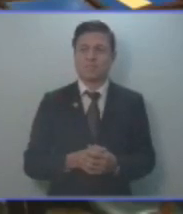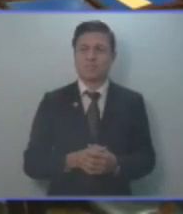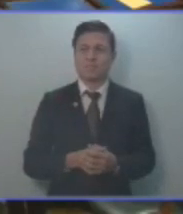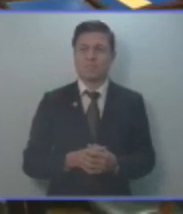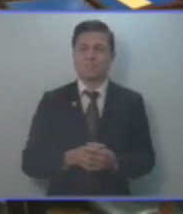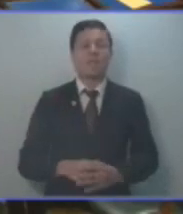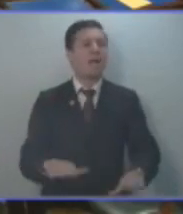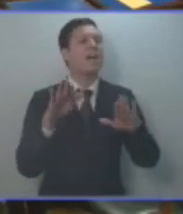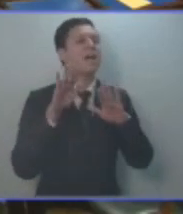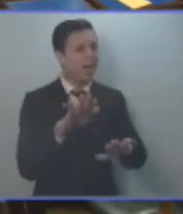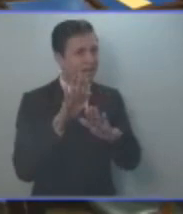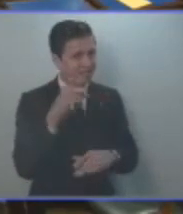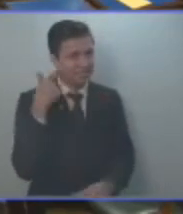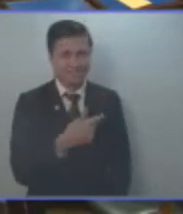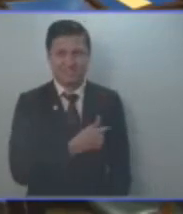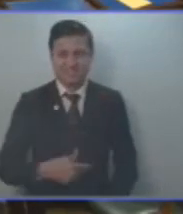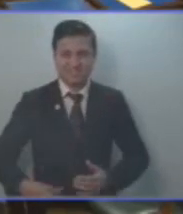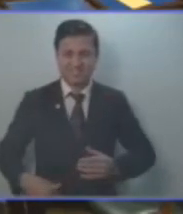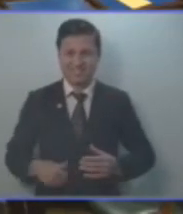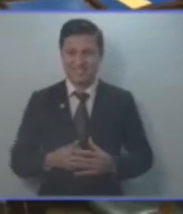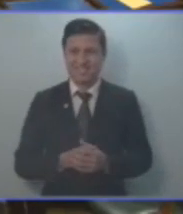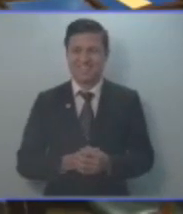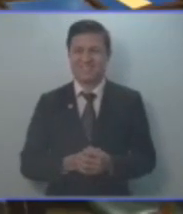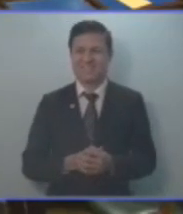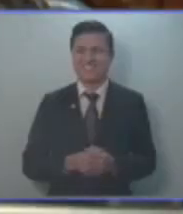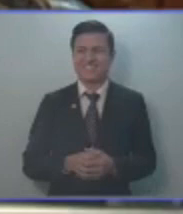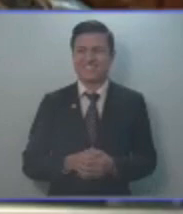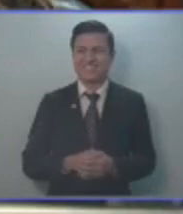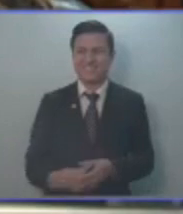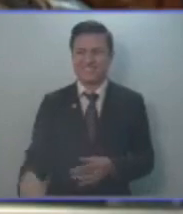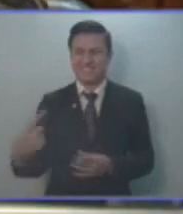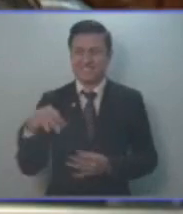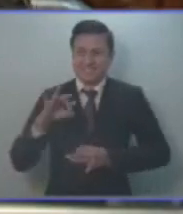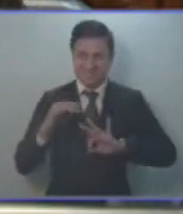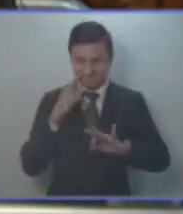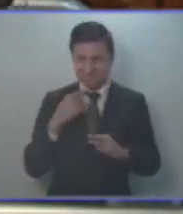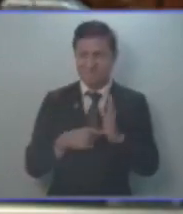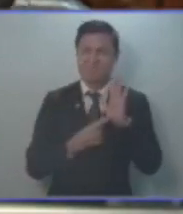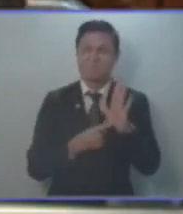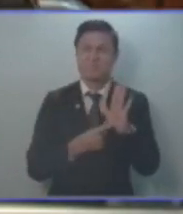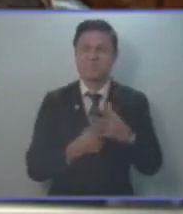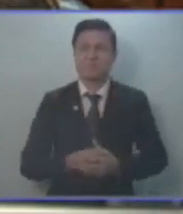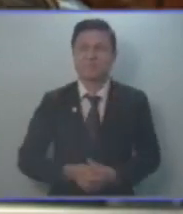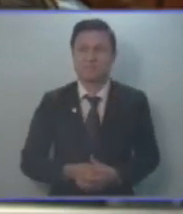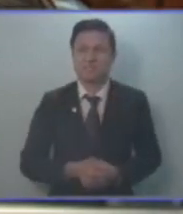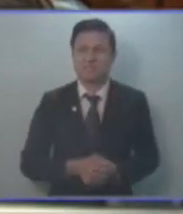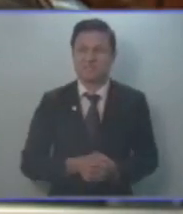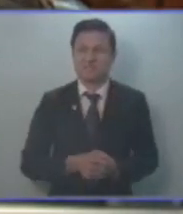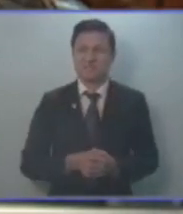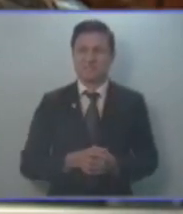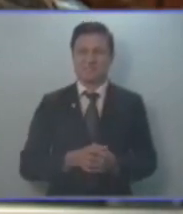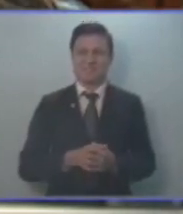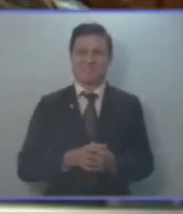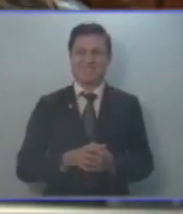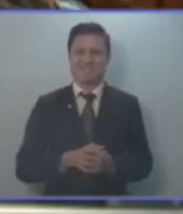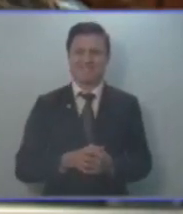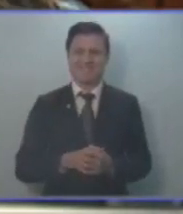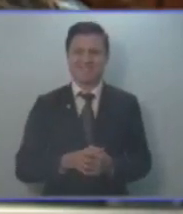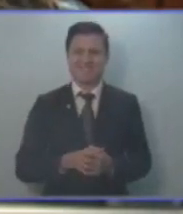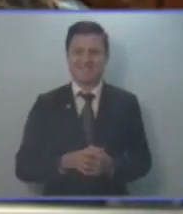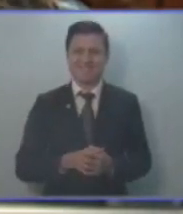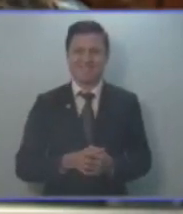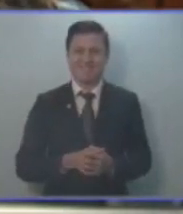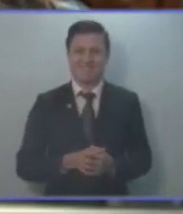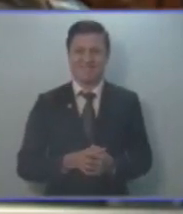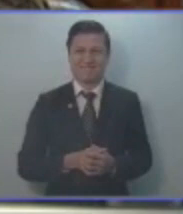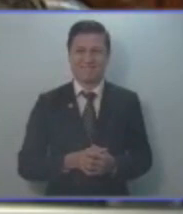gracias presidente en primer lugar felicitar a la diputada ya urbina presidente de la